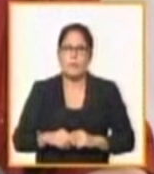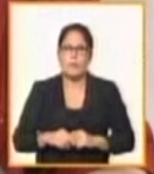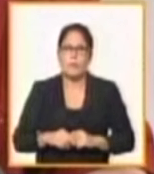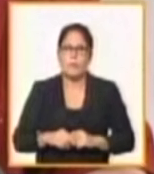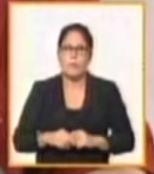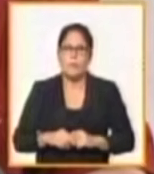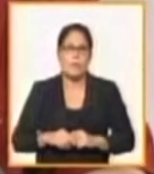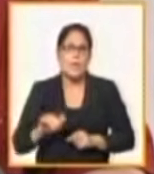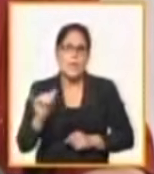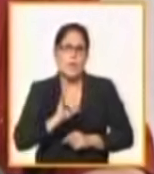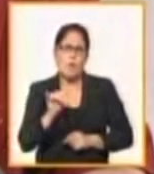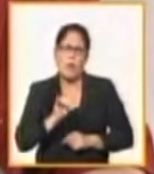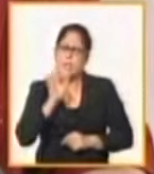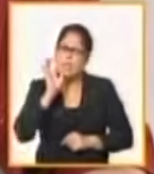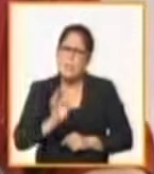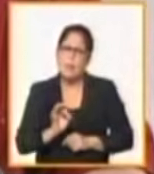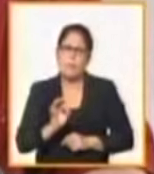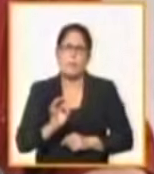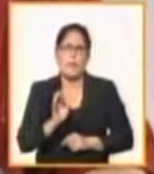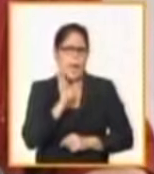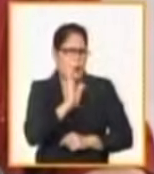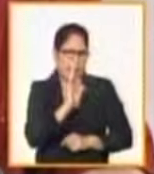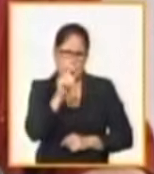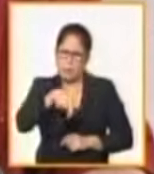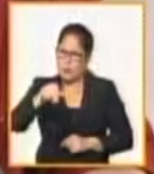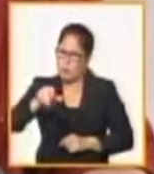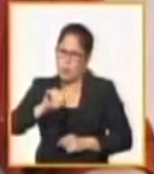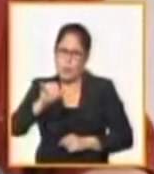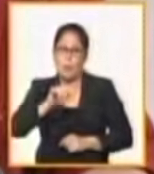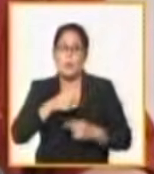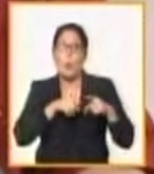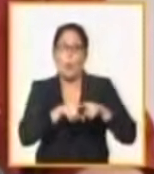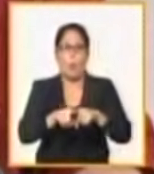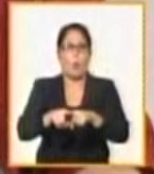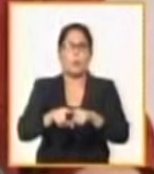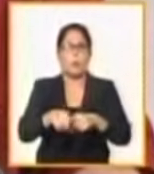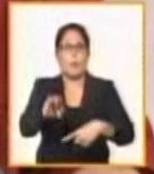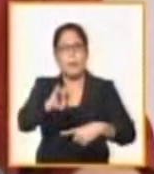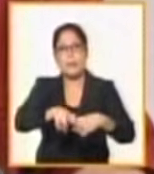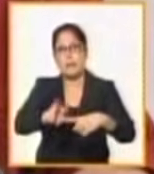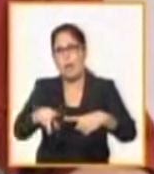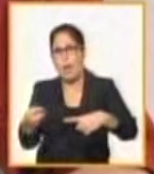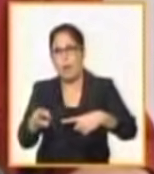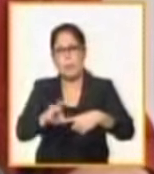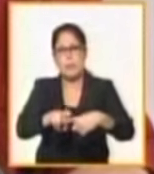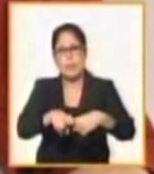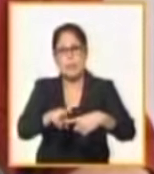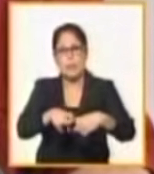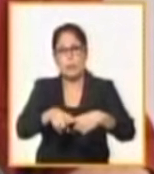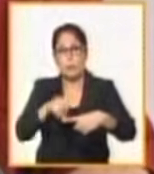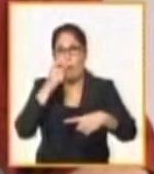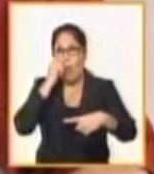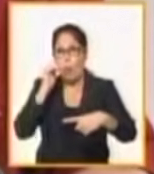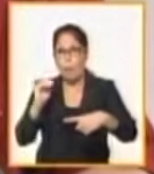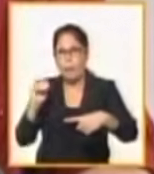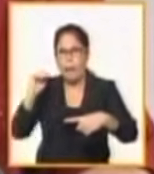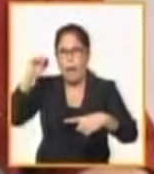mucha reverencia y respeto. Y fui con él, me senté ahí al lado de él, pero vino enseguida un señor muy